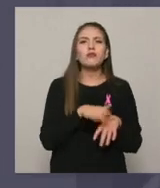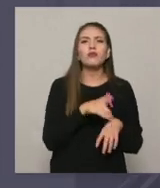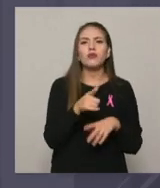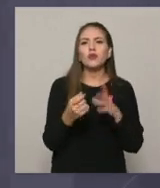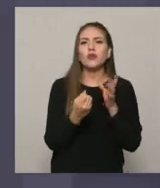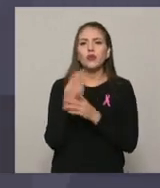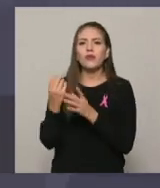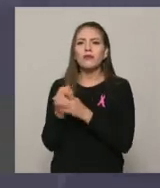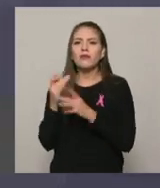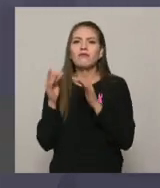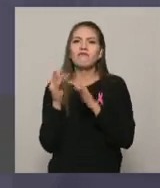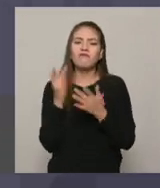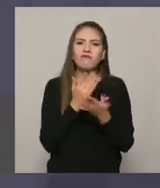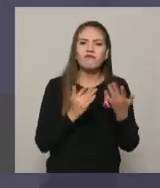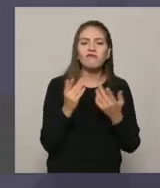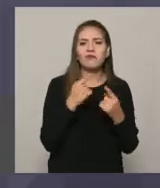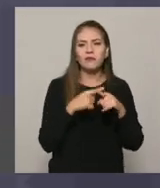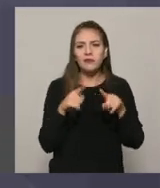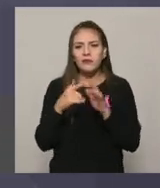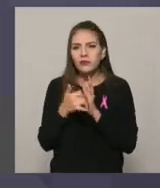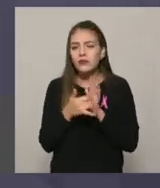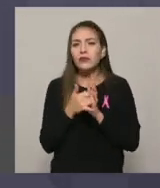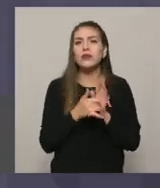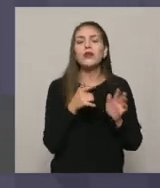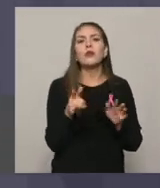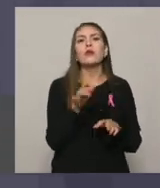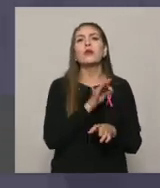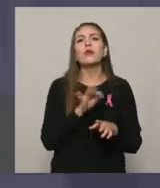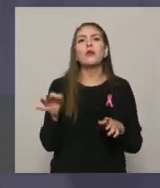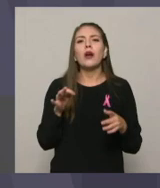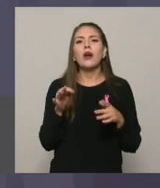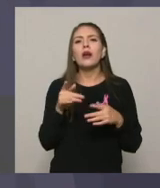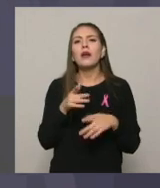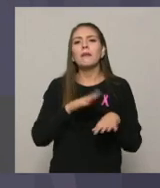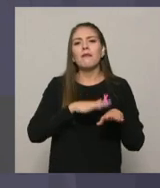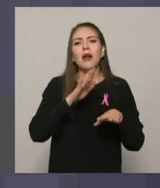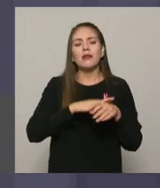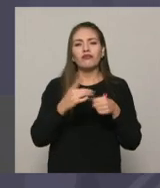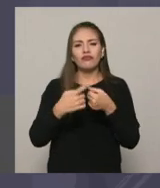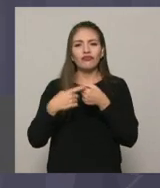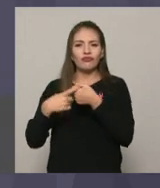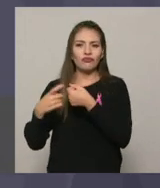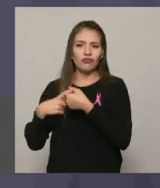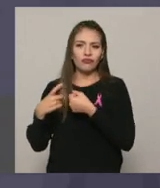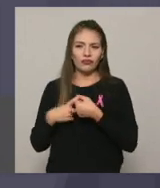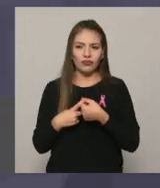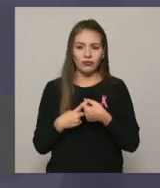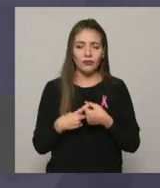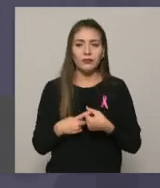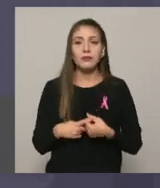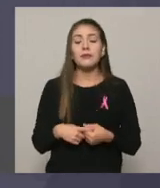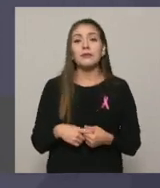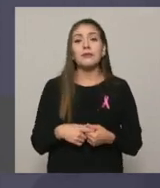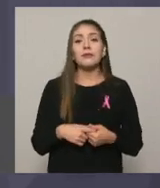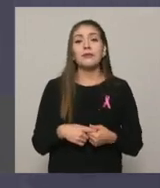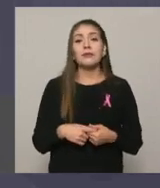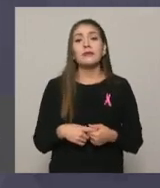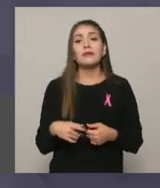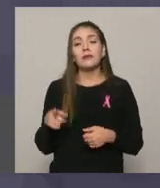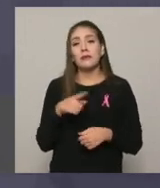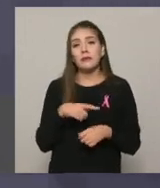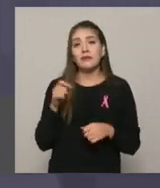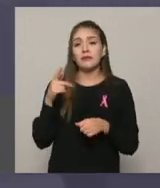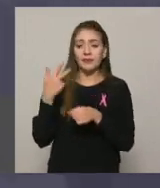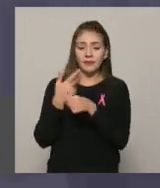gracias a las nuevas tecnologías de la información y la comunicación se están abriendo. Uno de los principales problemas que tenemos los medios de comunicación,